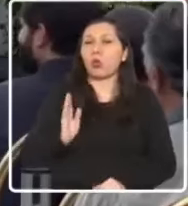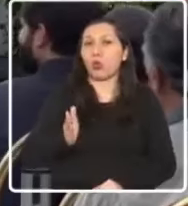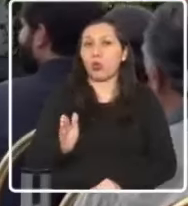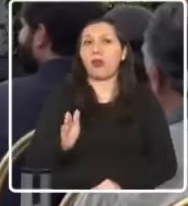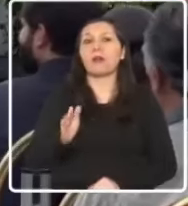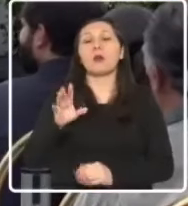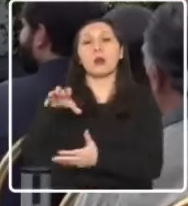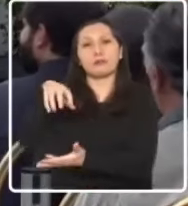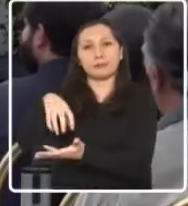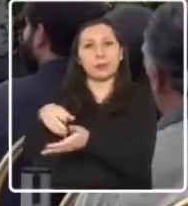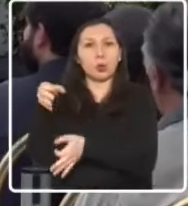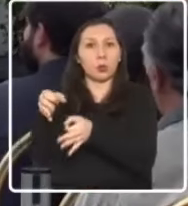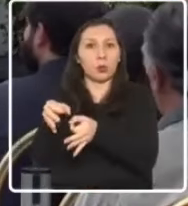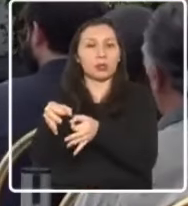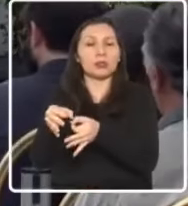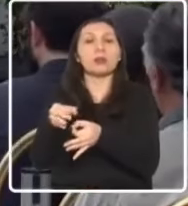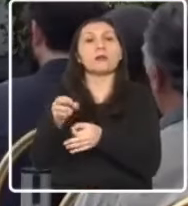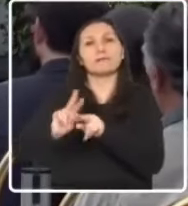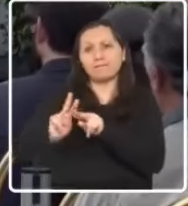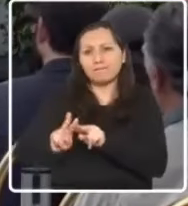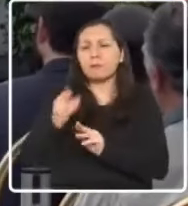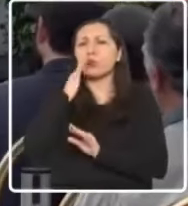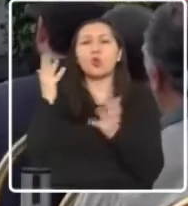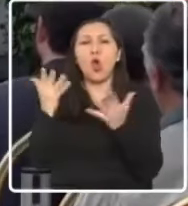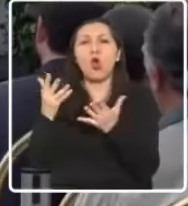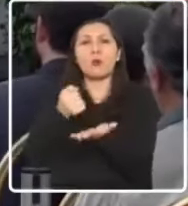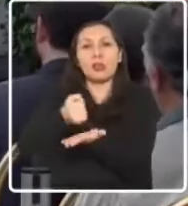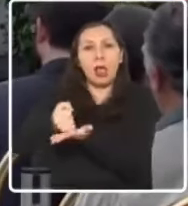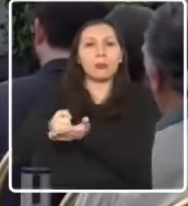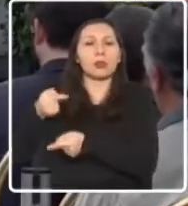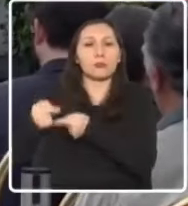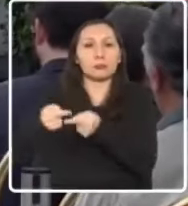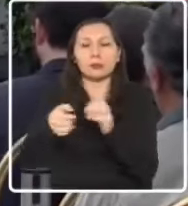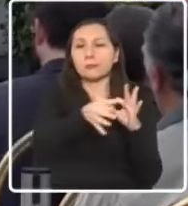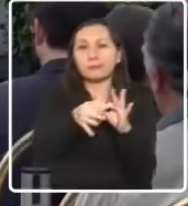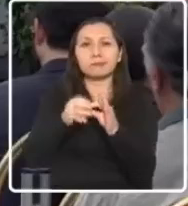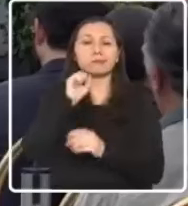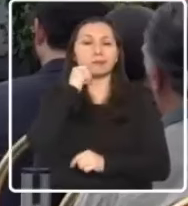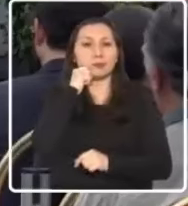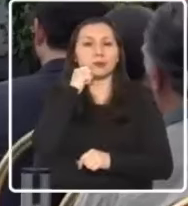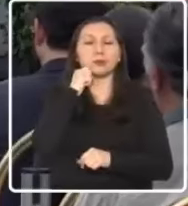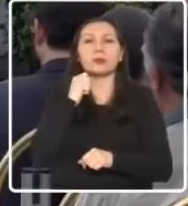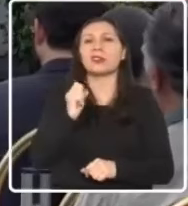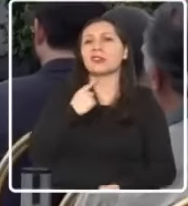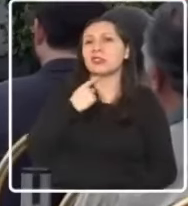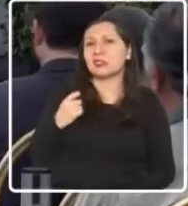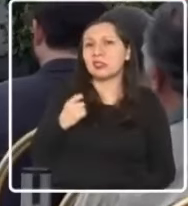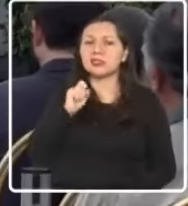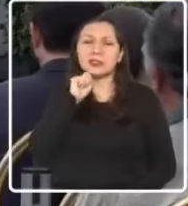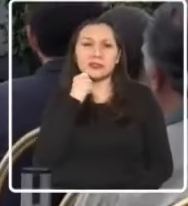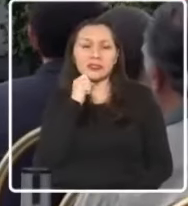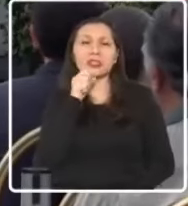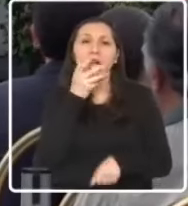sede judicial, se mejoran mucho los procedimientos, las definiciones de qué es lo que